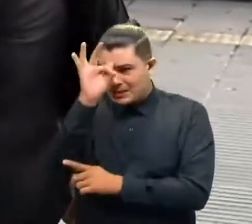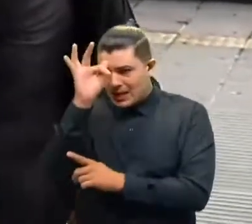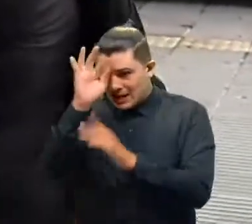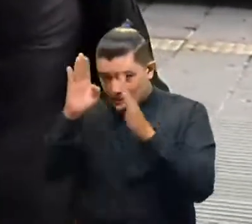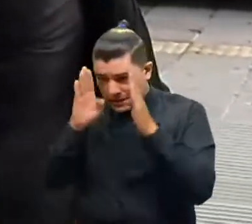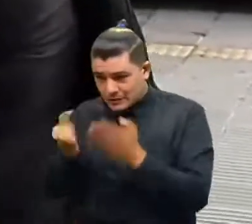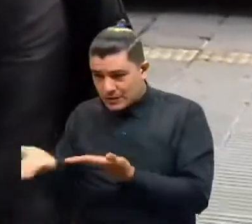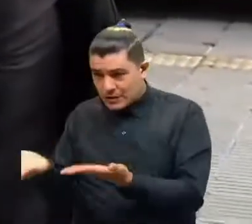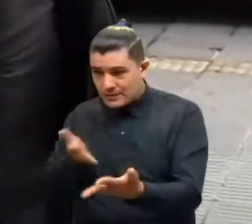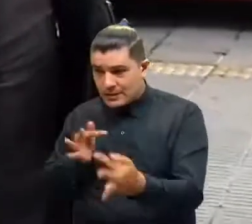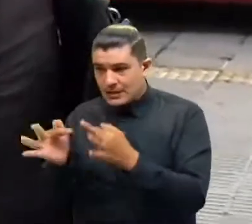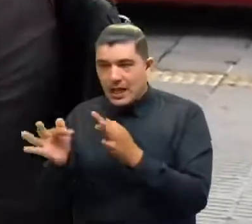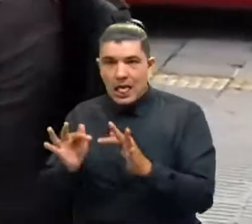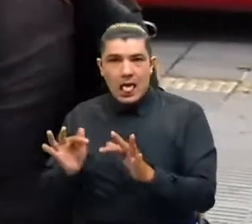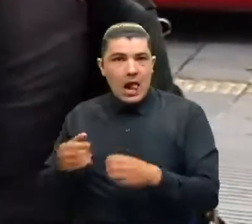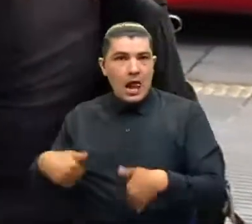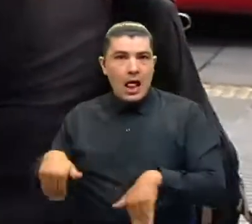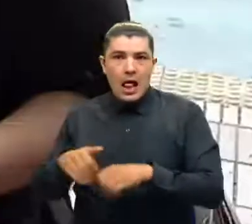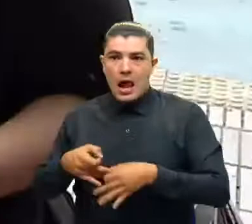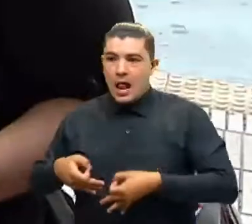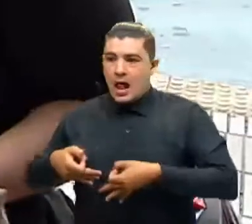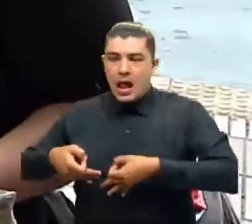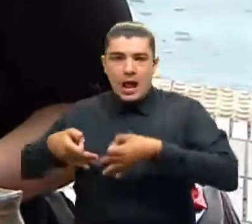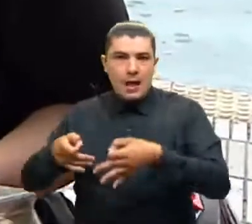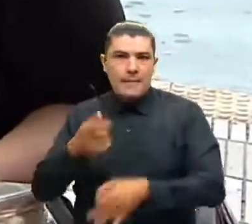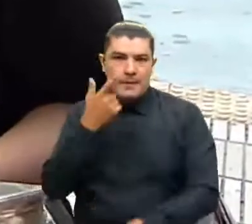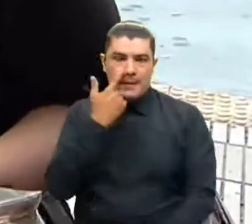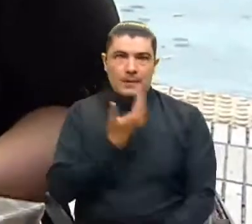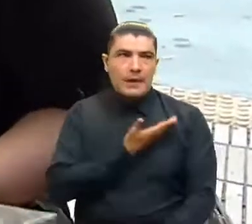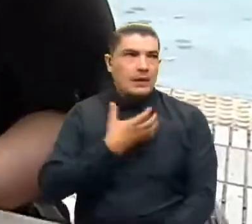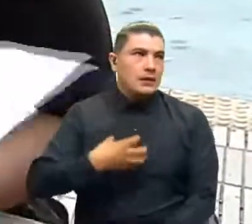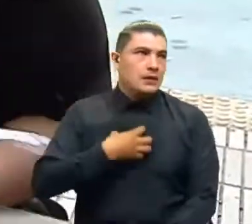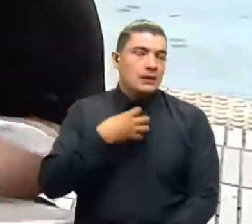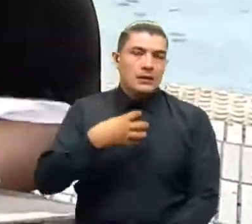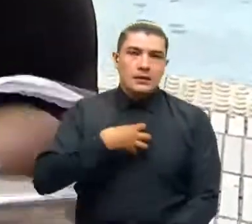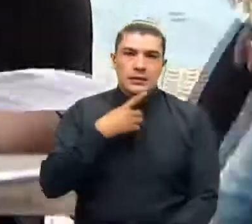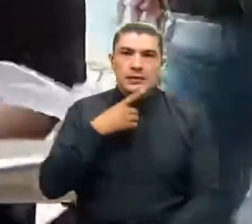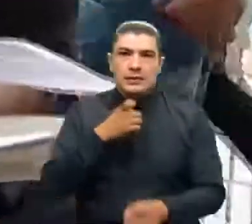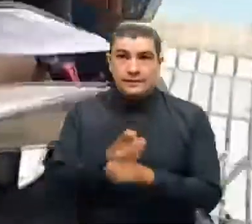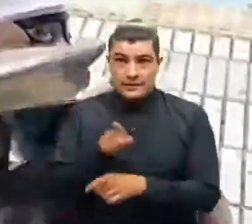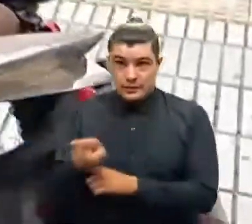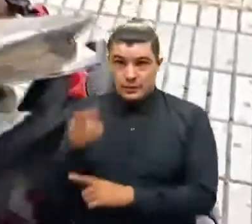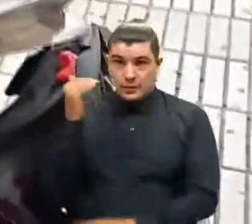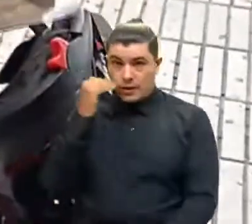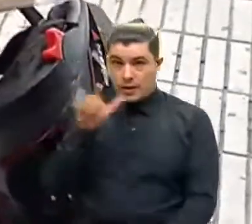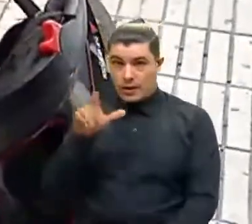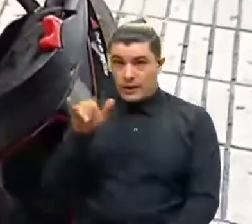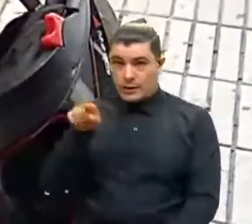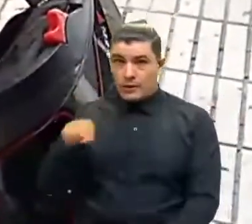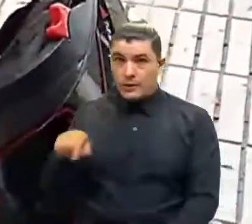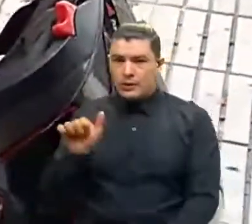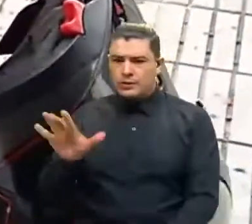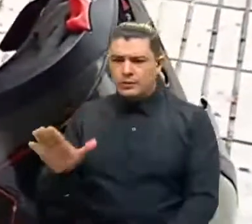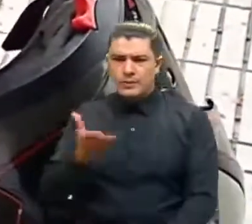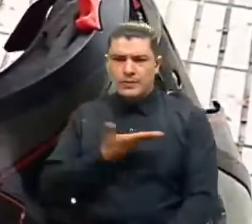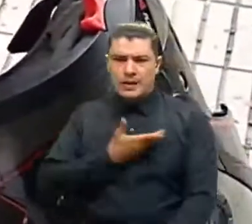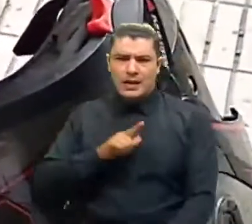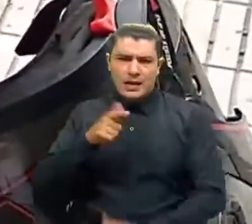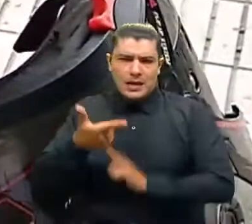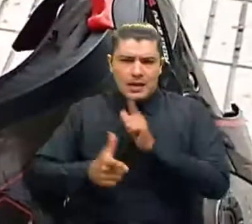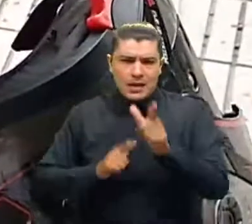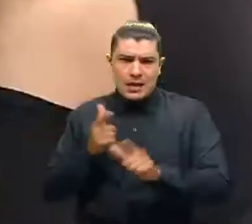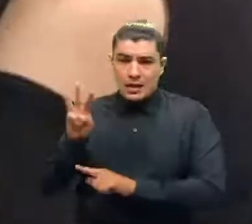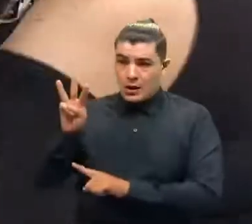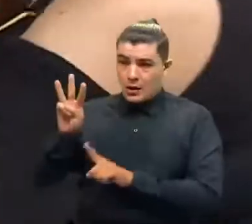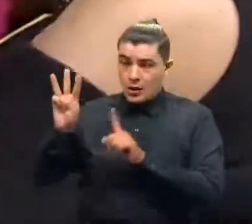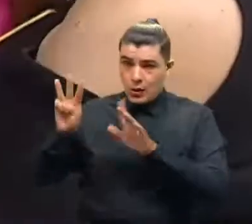convertido en el pan diario para los habitantes. Ejemplo claro es el caso de Luisa, una madre que ha luchado más de